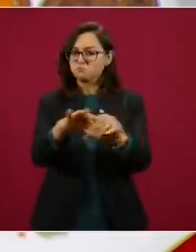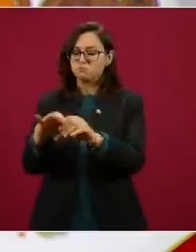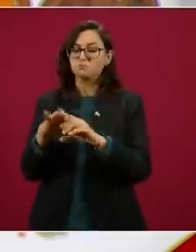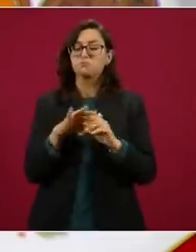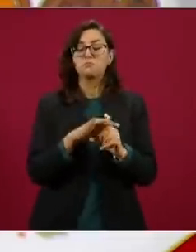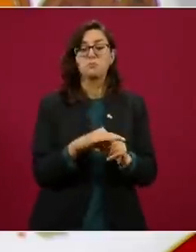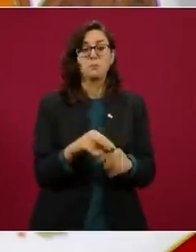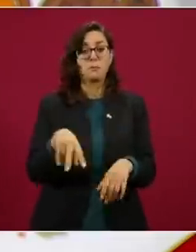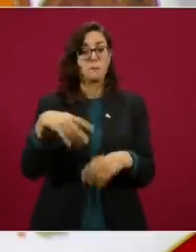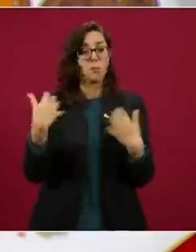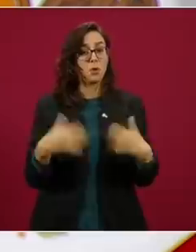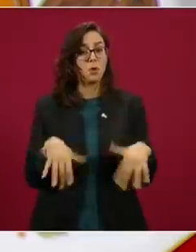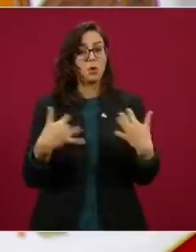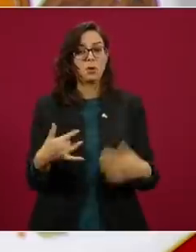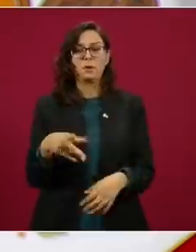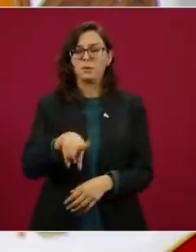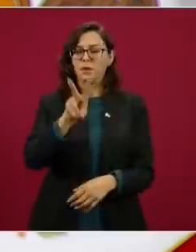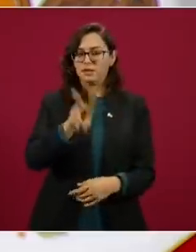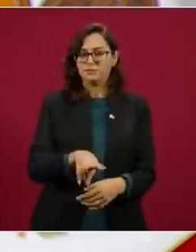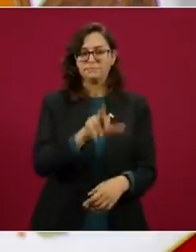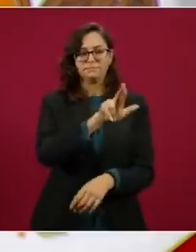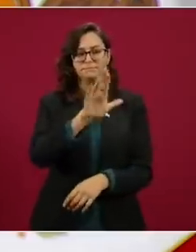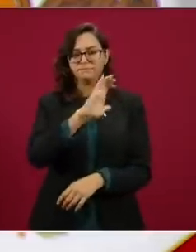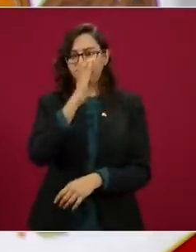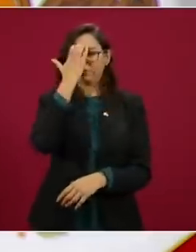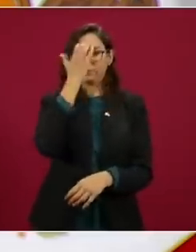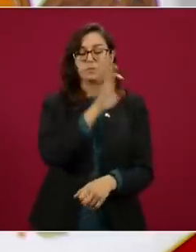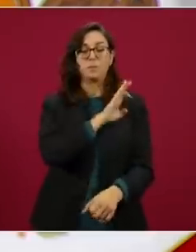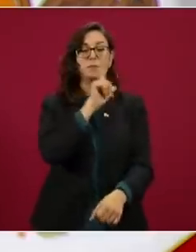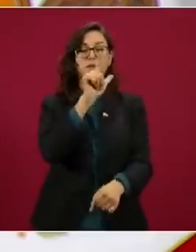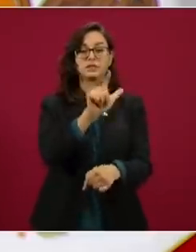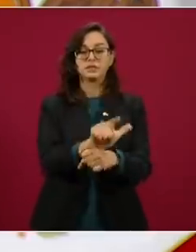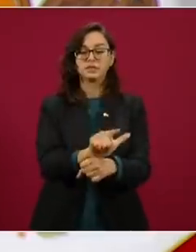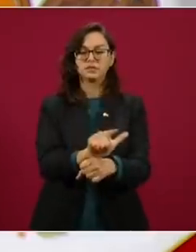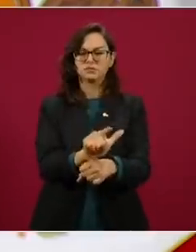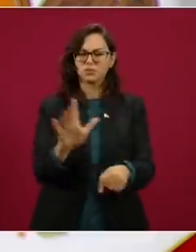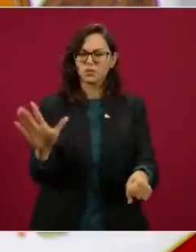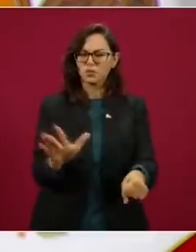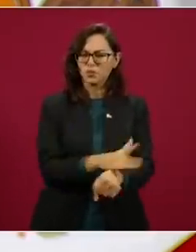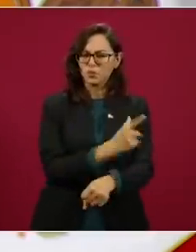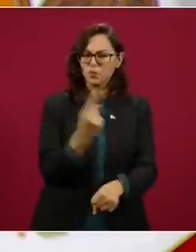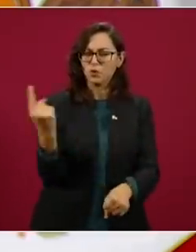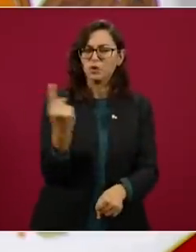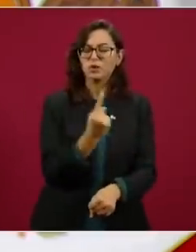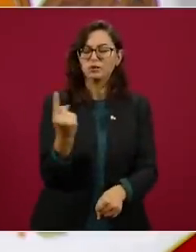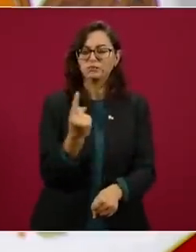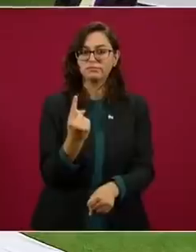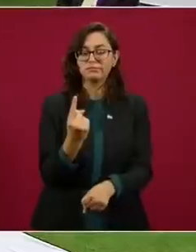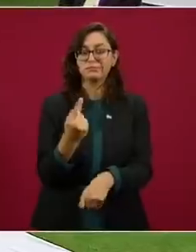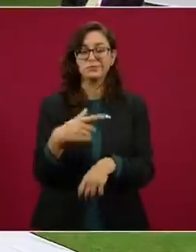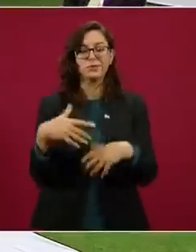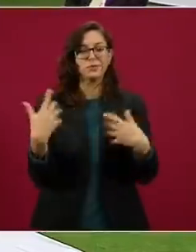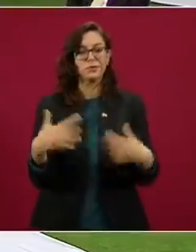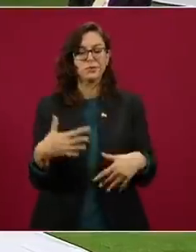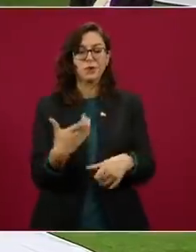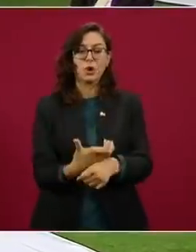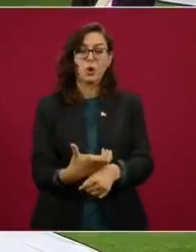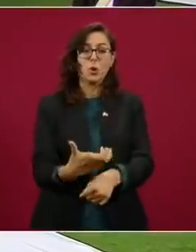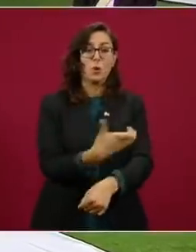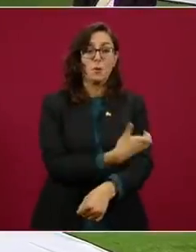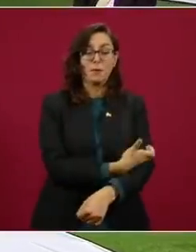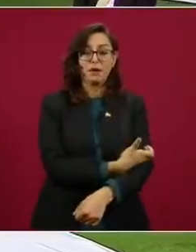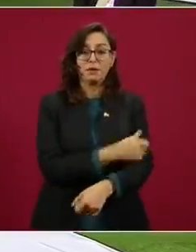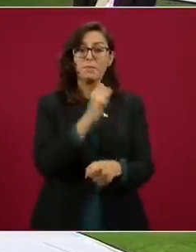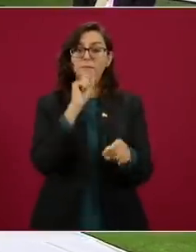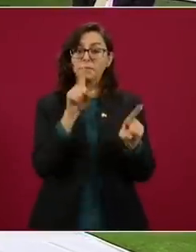algo muy especial pues ha sido concedido por colegas y pacientes